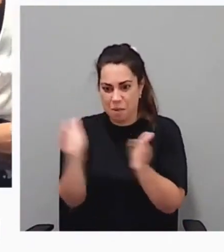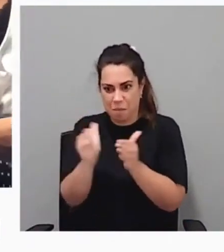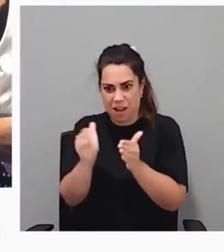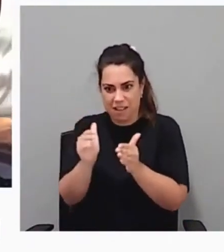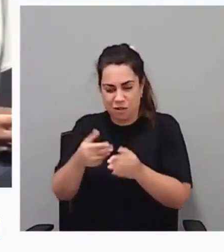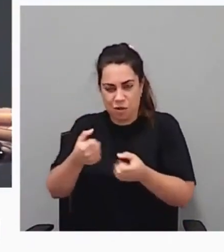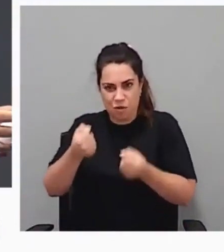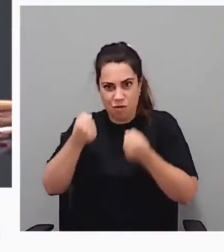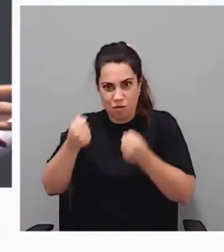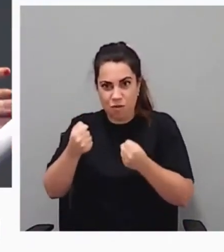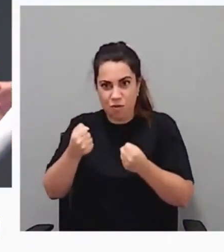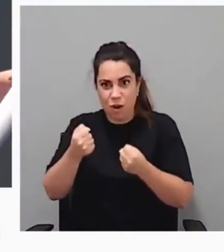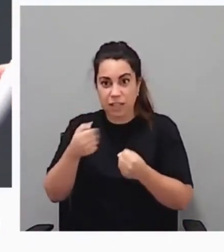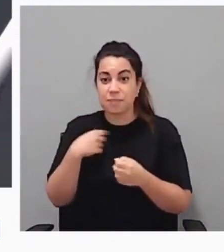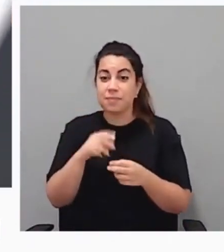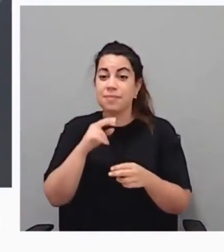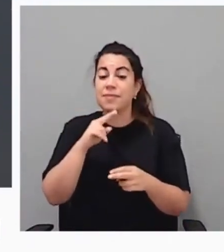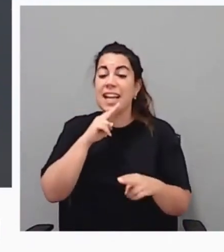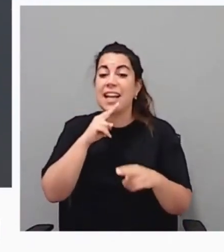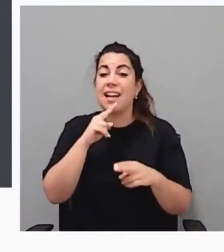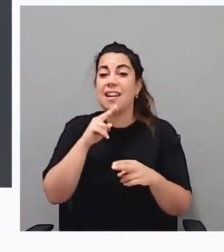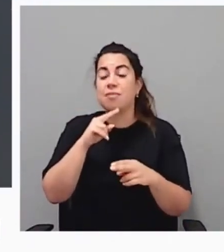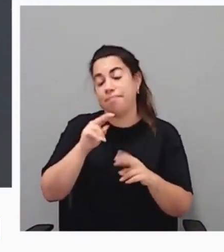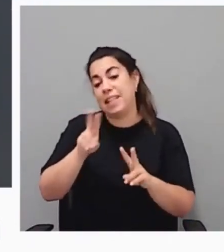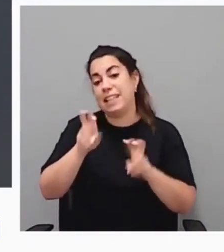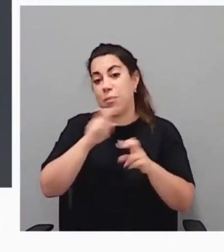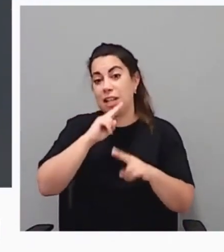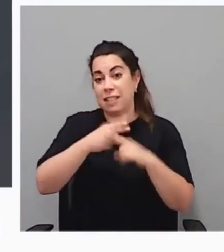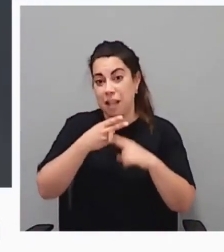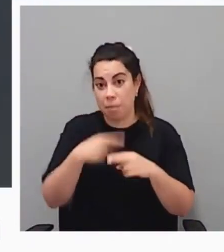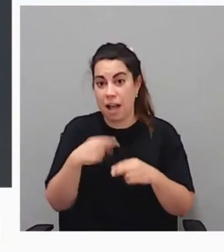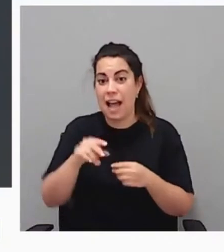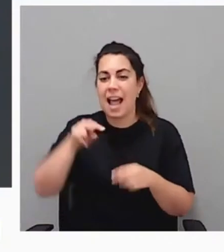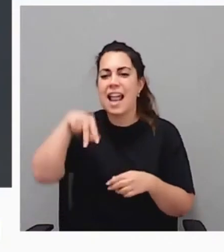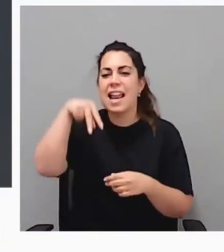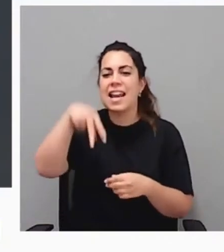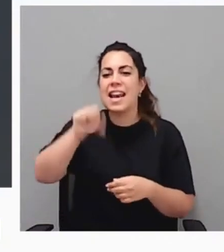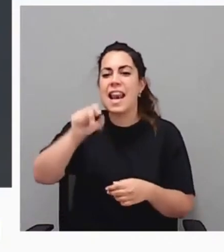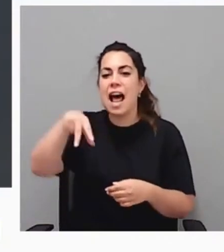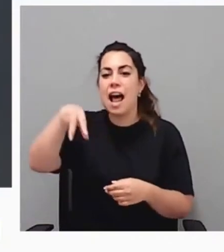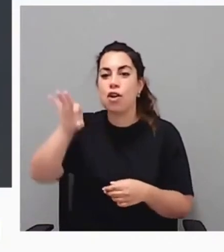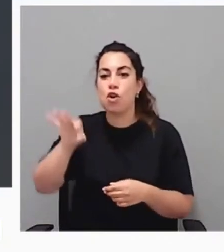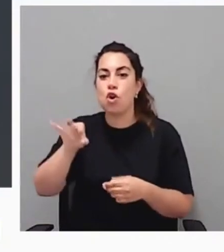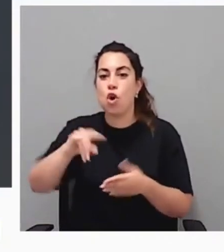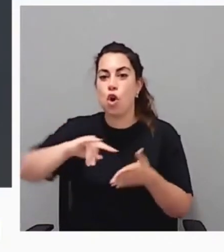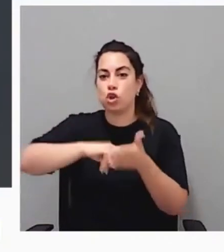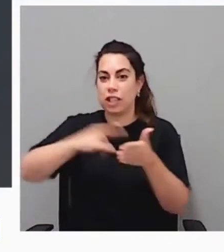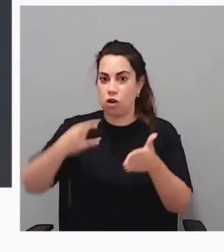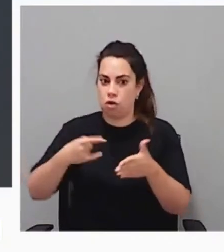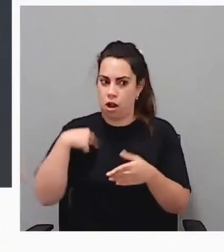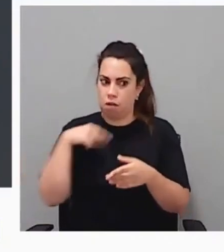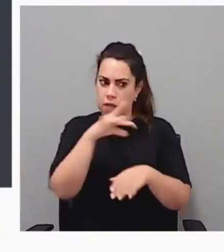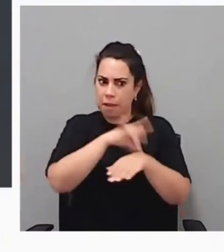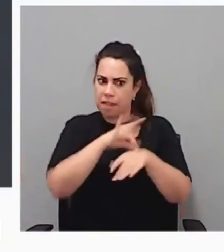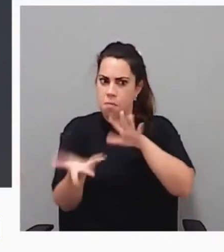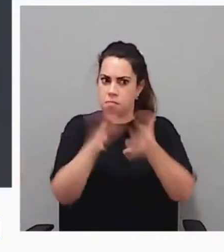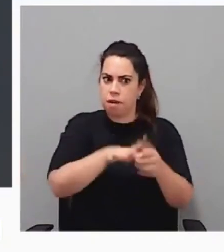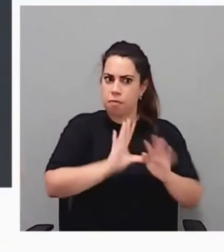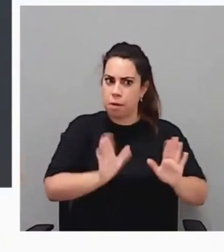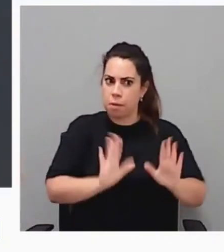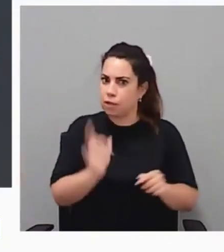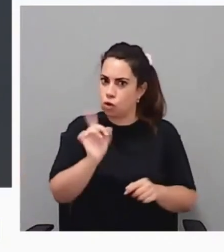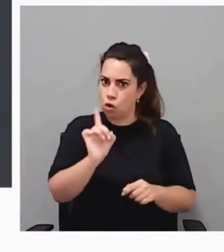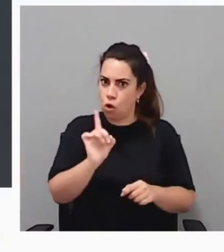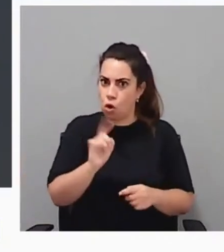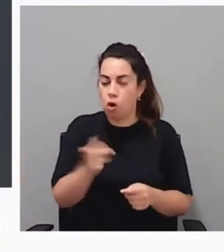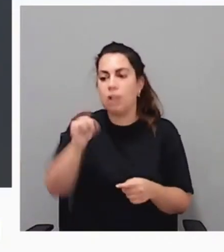Vamos a hablar de la nanotecnología, que la nanotecnología no solo sirve en la propia aplicación de la medicina, sino se me ocurre que también en la propia